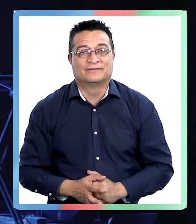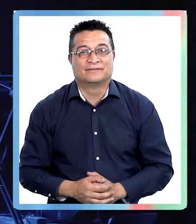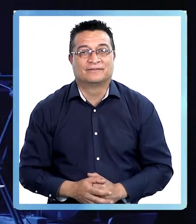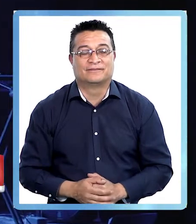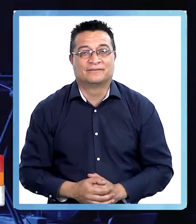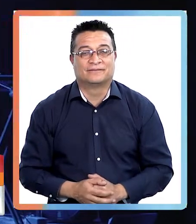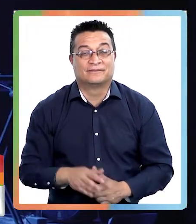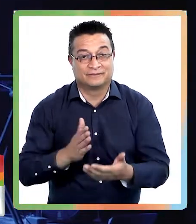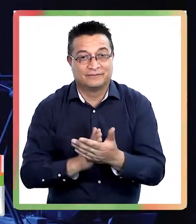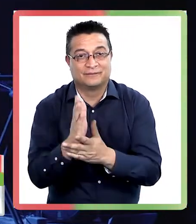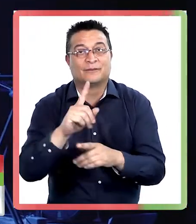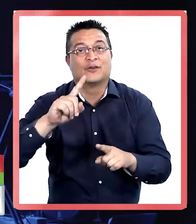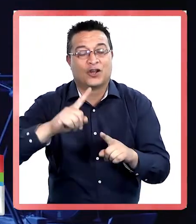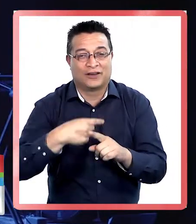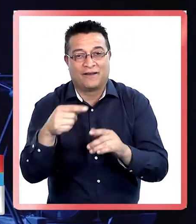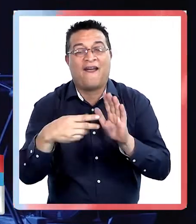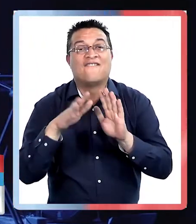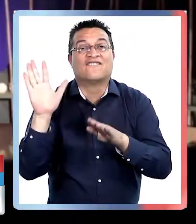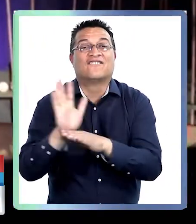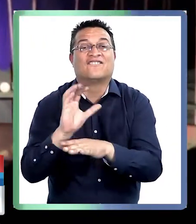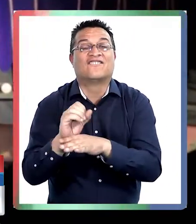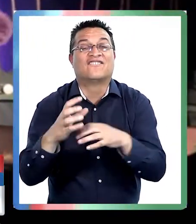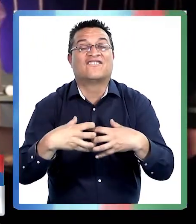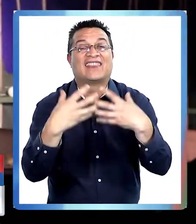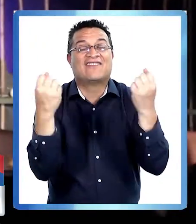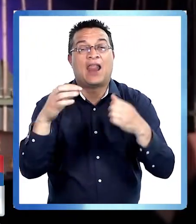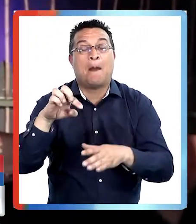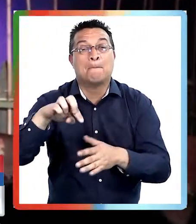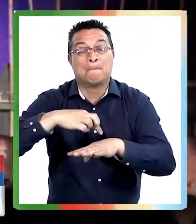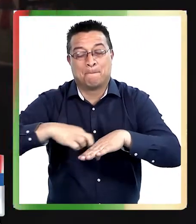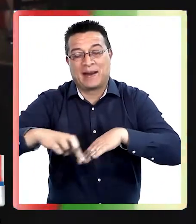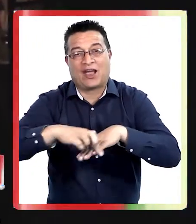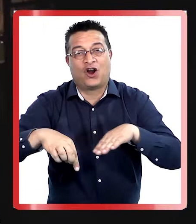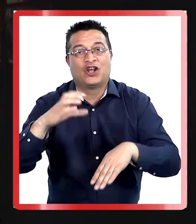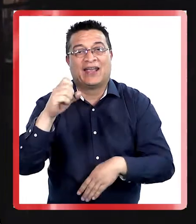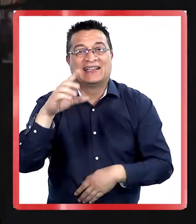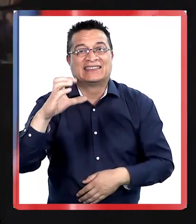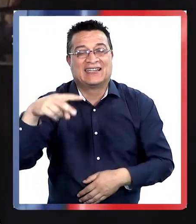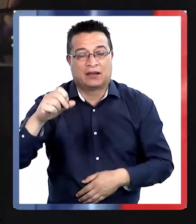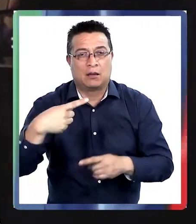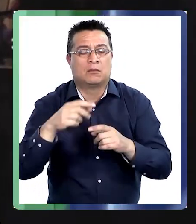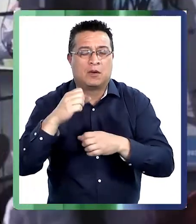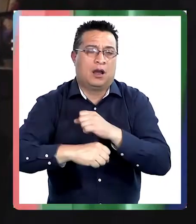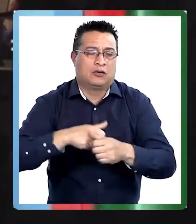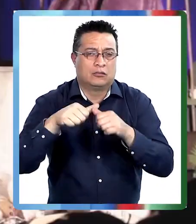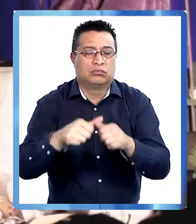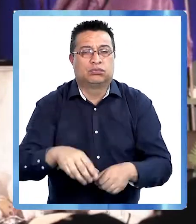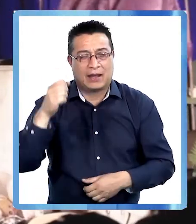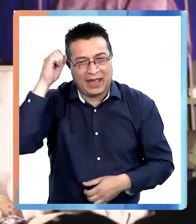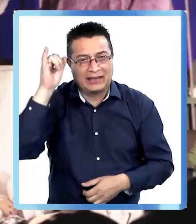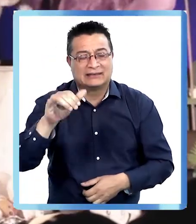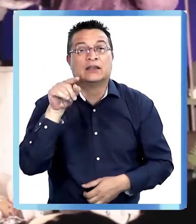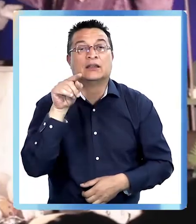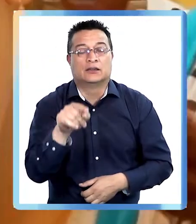Comenzó una nueva edición del Festival Patagonia en Escena. La serie de espectáculos teatrales con más trayectoria en la región de Aysén llega con